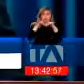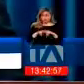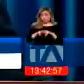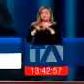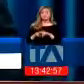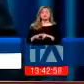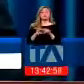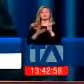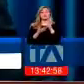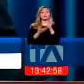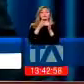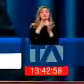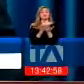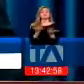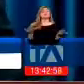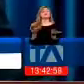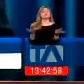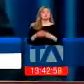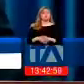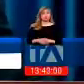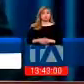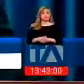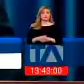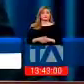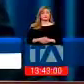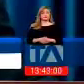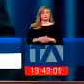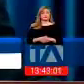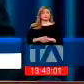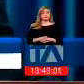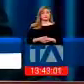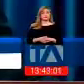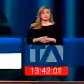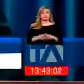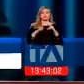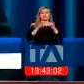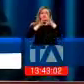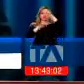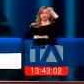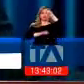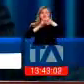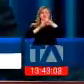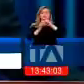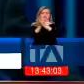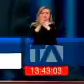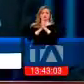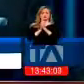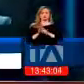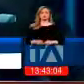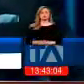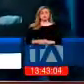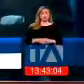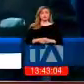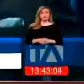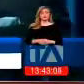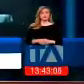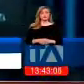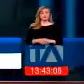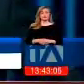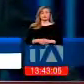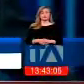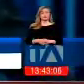de demostración, de comprobación, tienen que ser reconocidas y ese es nuestro pedido. Pero al mismo tiempo, no